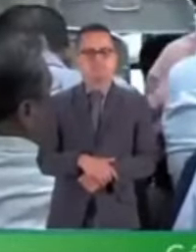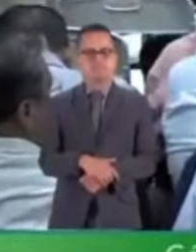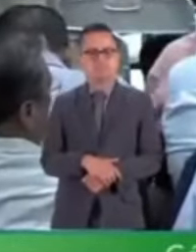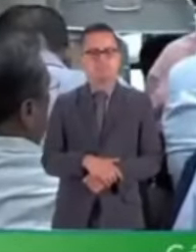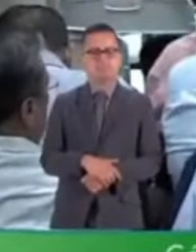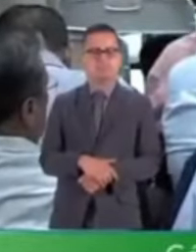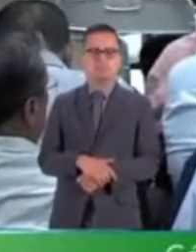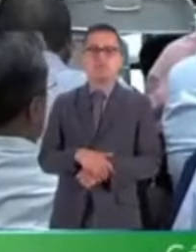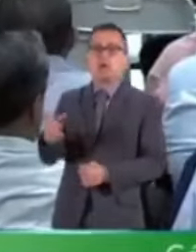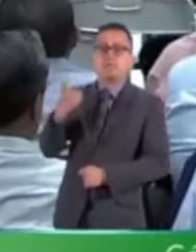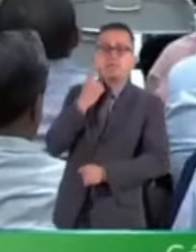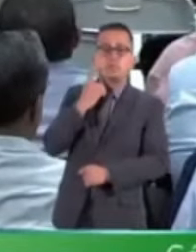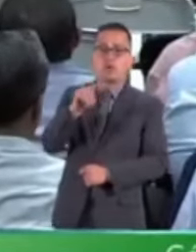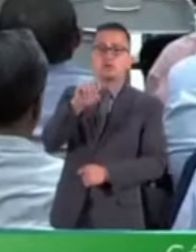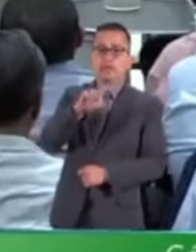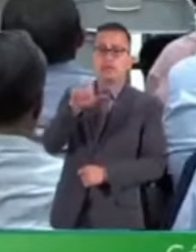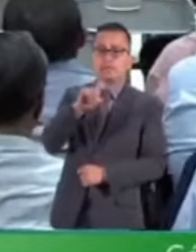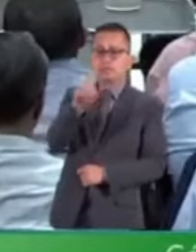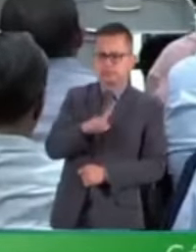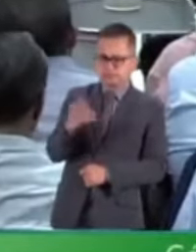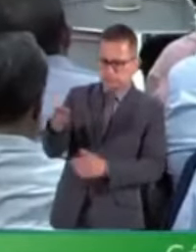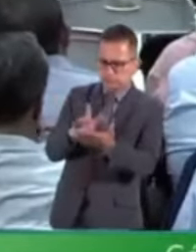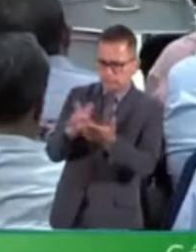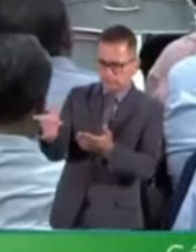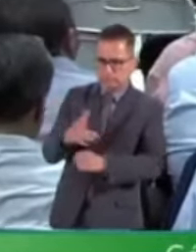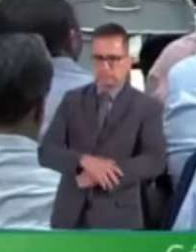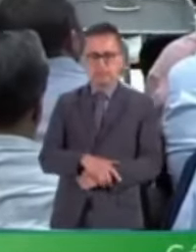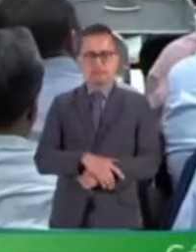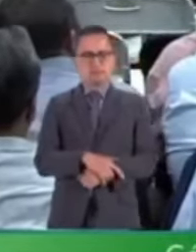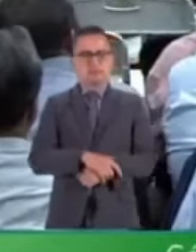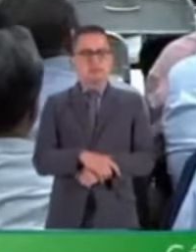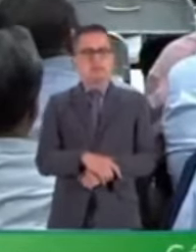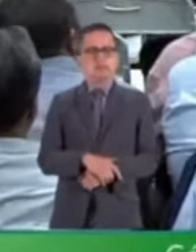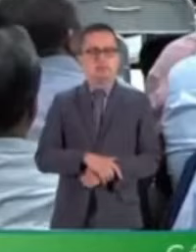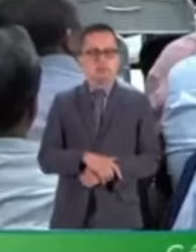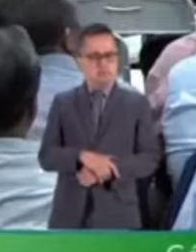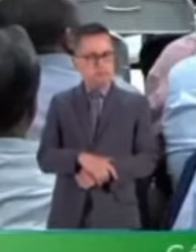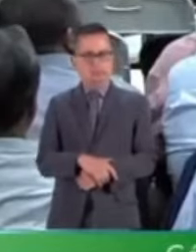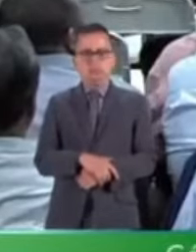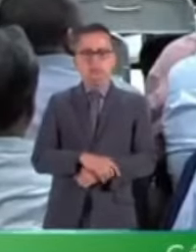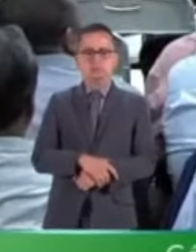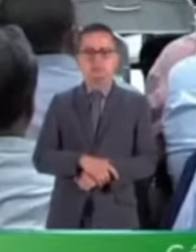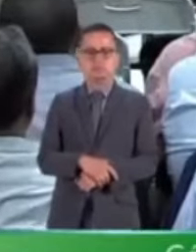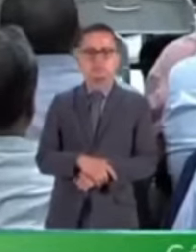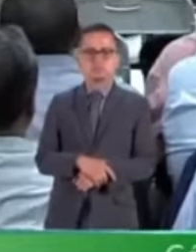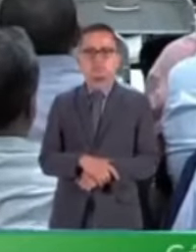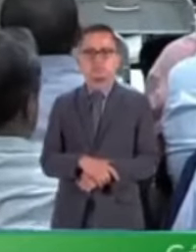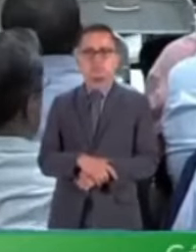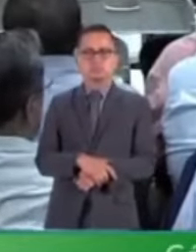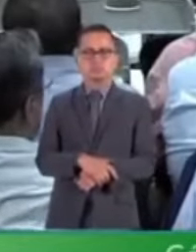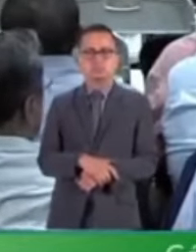Gracias, diputado Téllez. Muy bien, Pau. Felicidades.